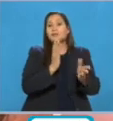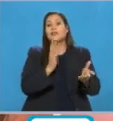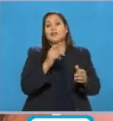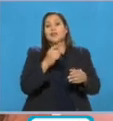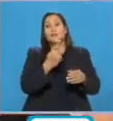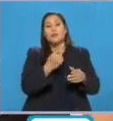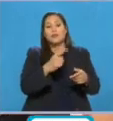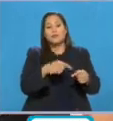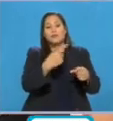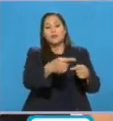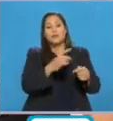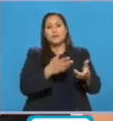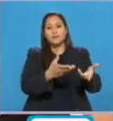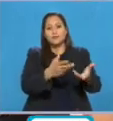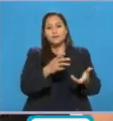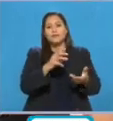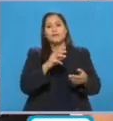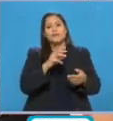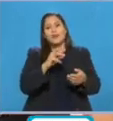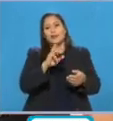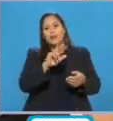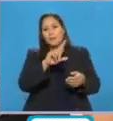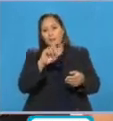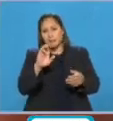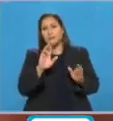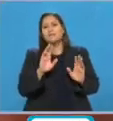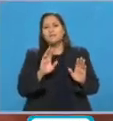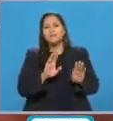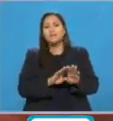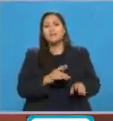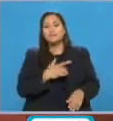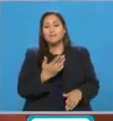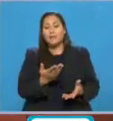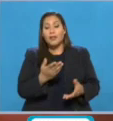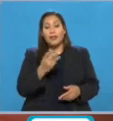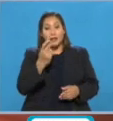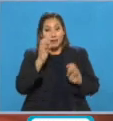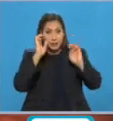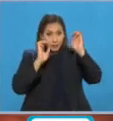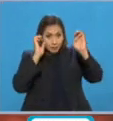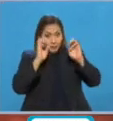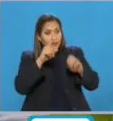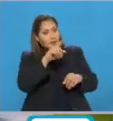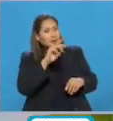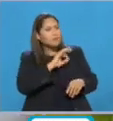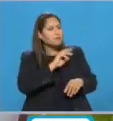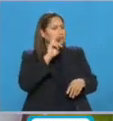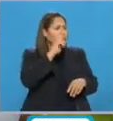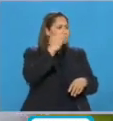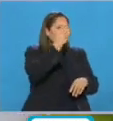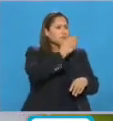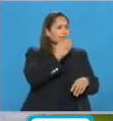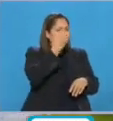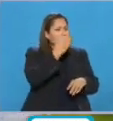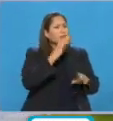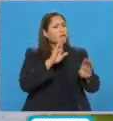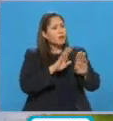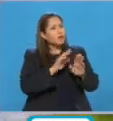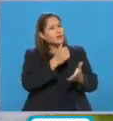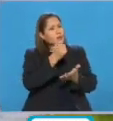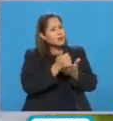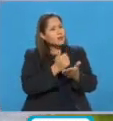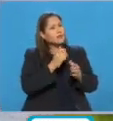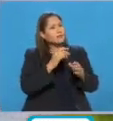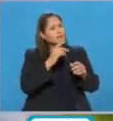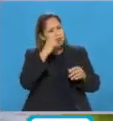Es Qué una muy buena difícil pregunta, decisión. ¿no? Porque Oye, Juanjo, justo- y a partir de esta exposición es donde nosotros podemos observar cómo ha cambiado la Ciudad de México